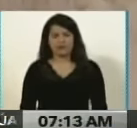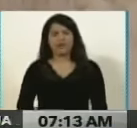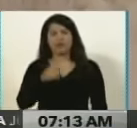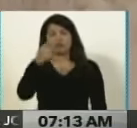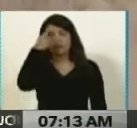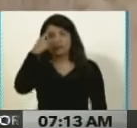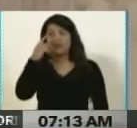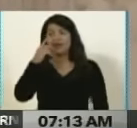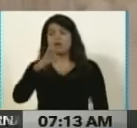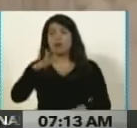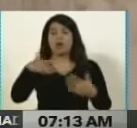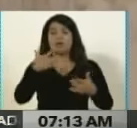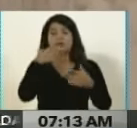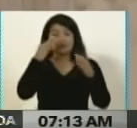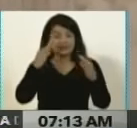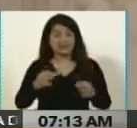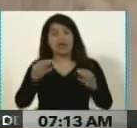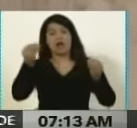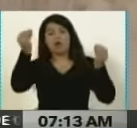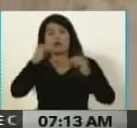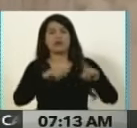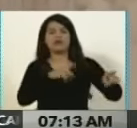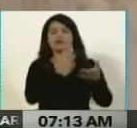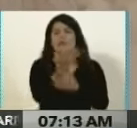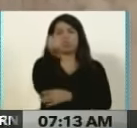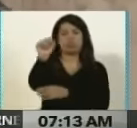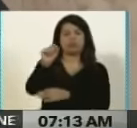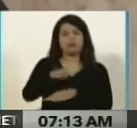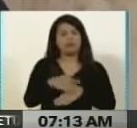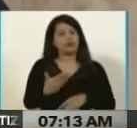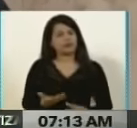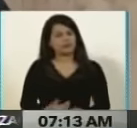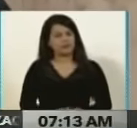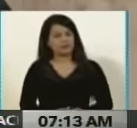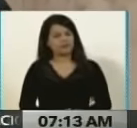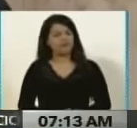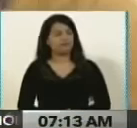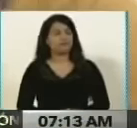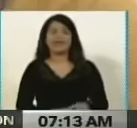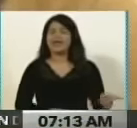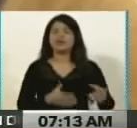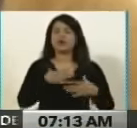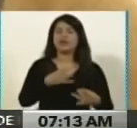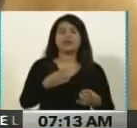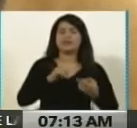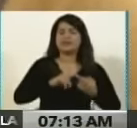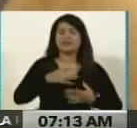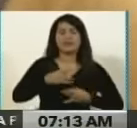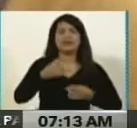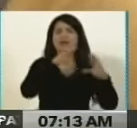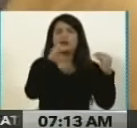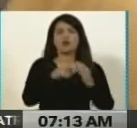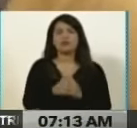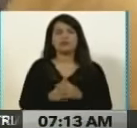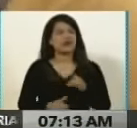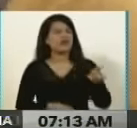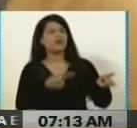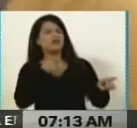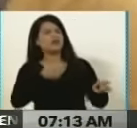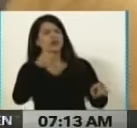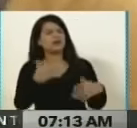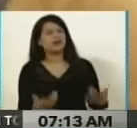punto de llegar a un acuerdo, ellos se retiran. ¿Por qué? Bueno, porque no les interesa el diálogo, obviamente. ¿Qué les interesa? Bueno, la